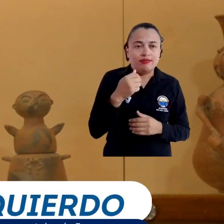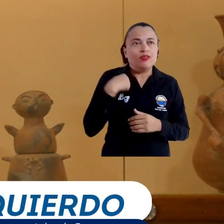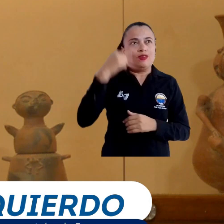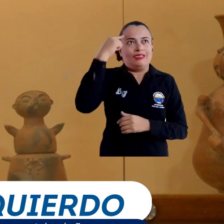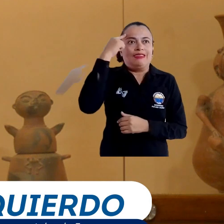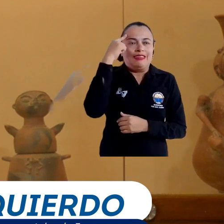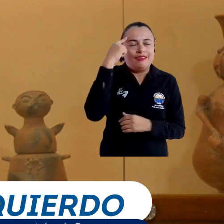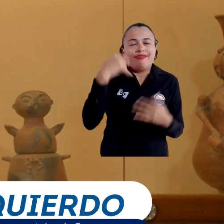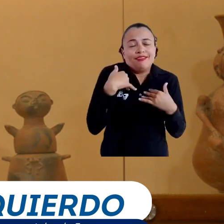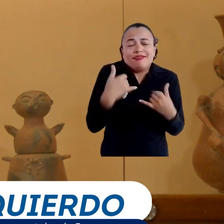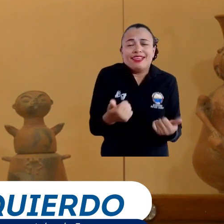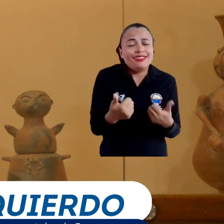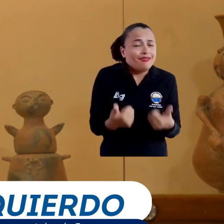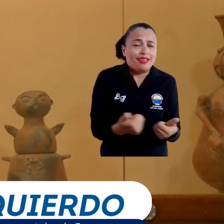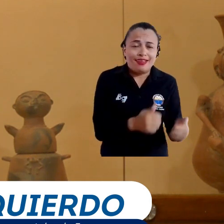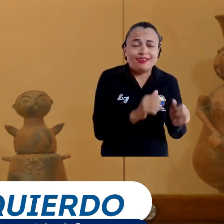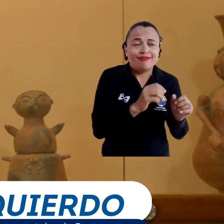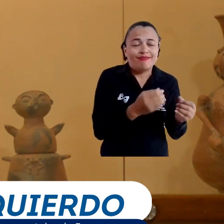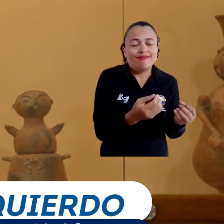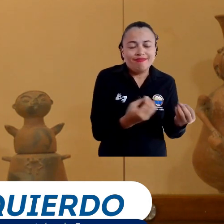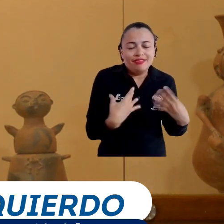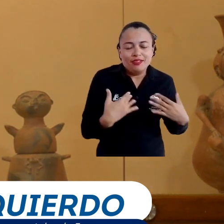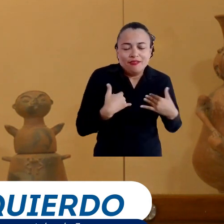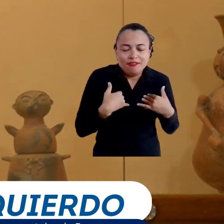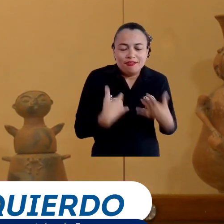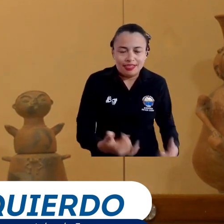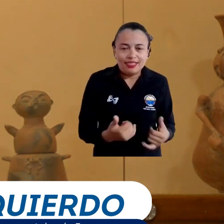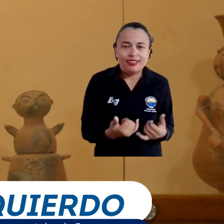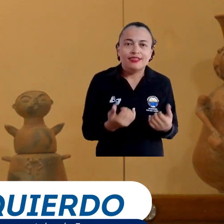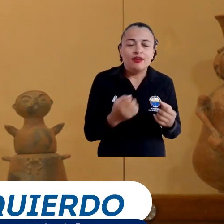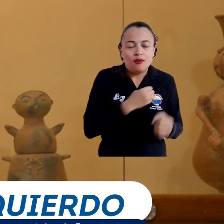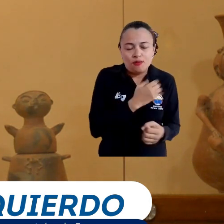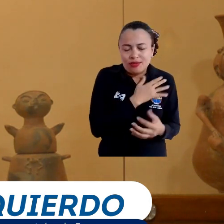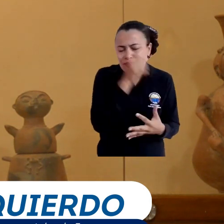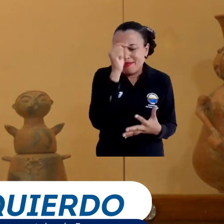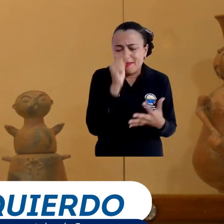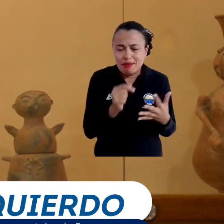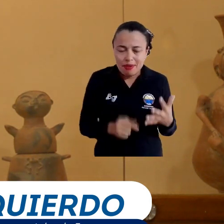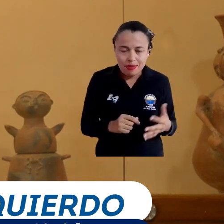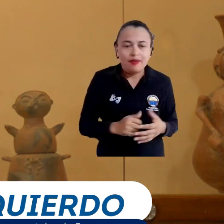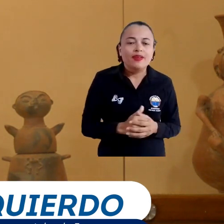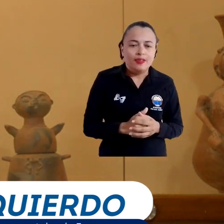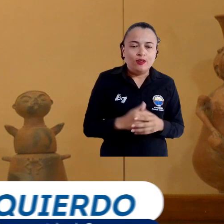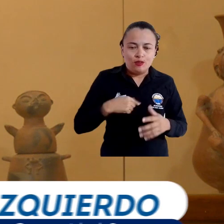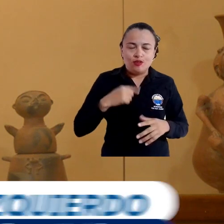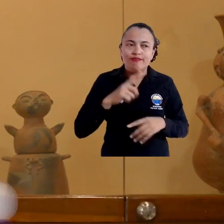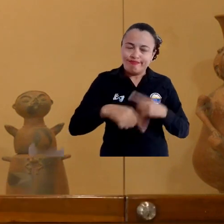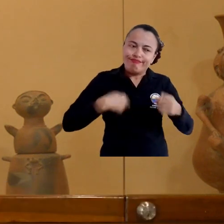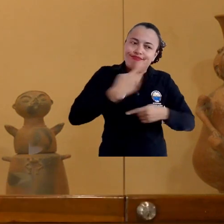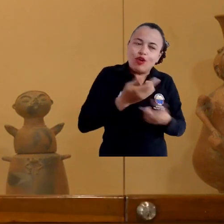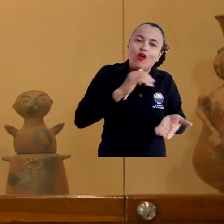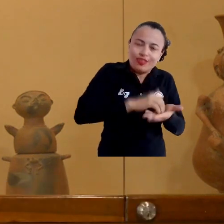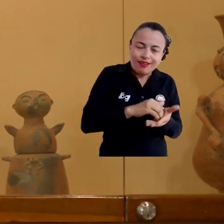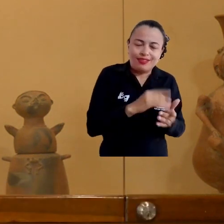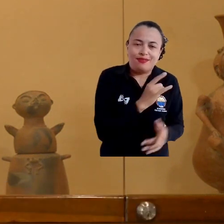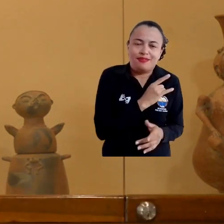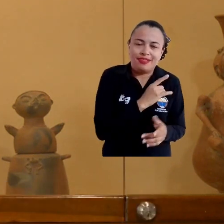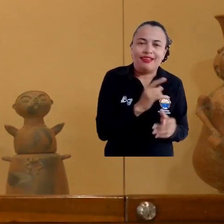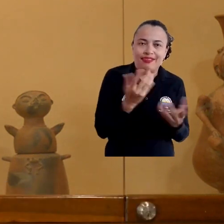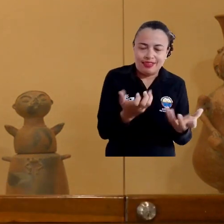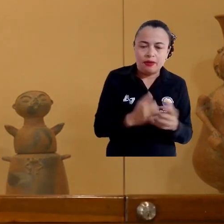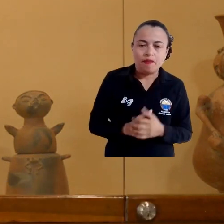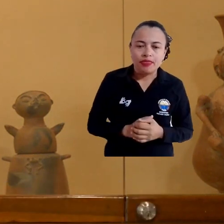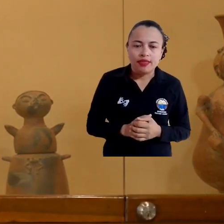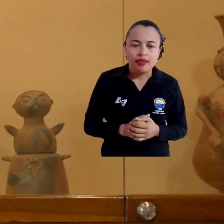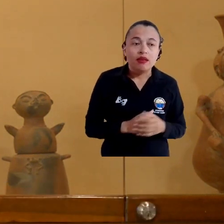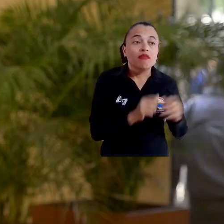y claro, uno siempre vuelve a donde uno lo hace feliz, entonces la universidad me hizo muy feliz y me dio muchas oportunidades y claro que